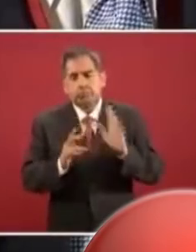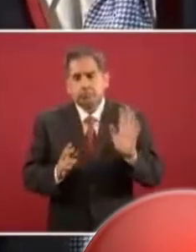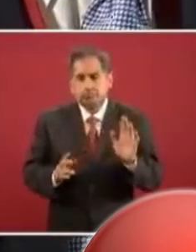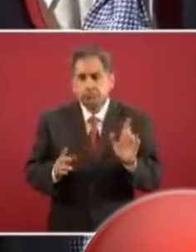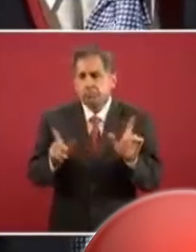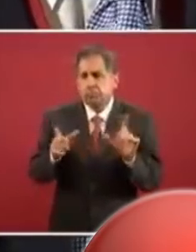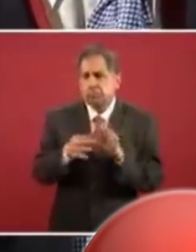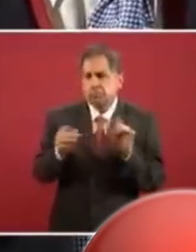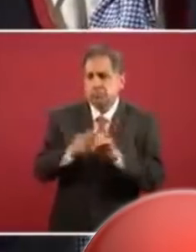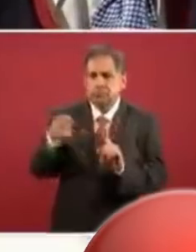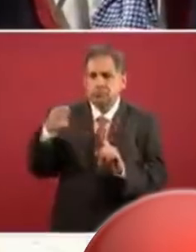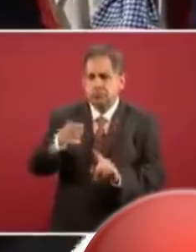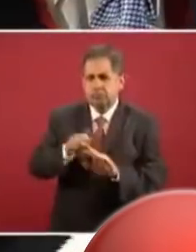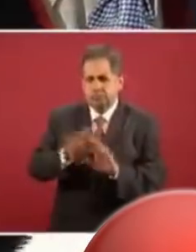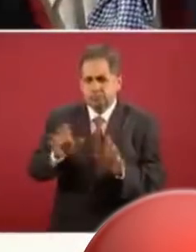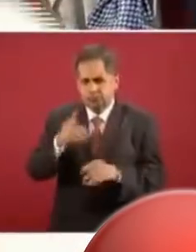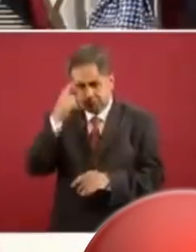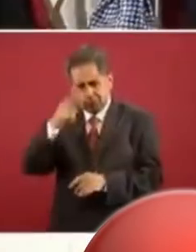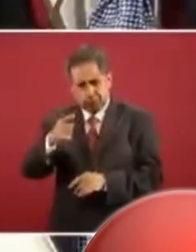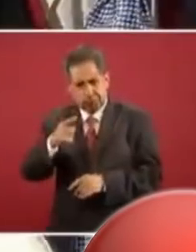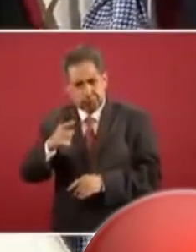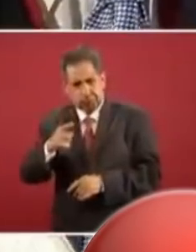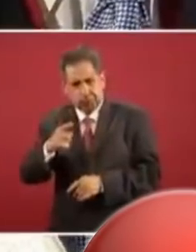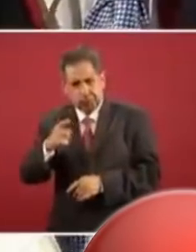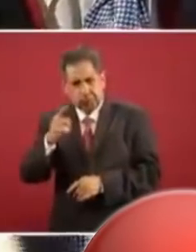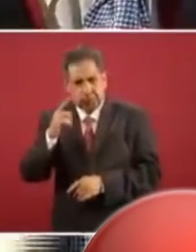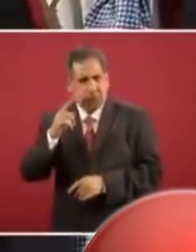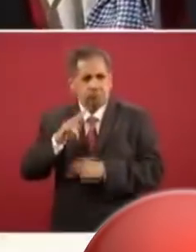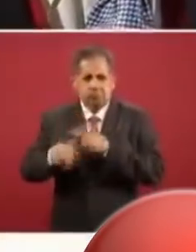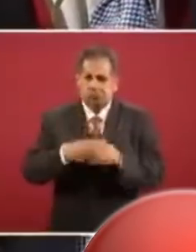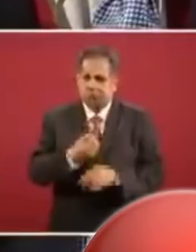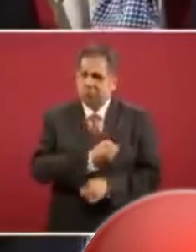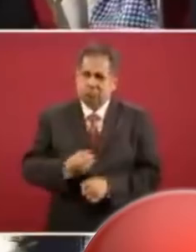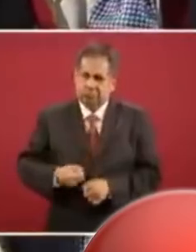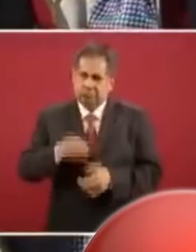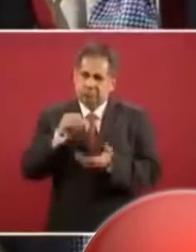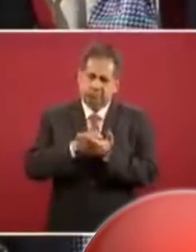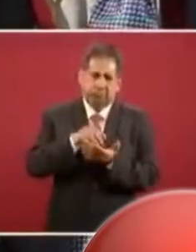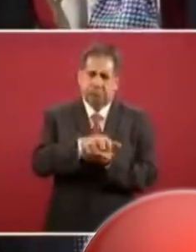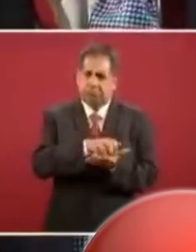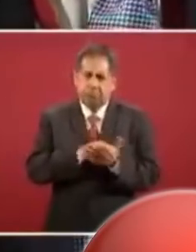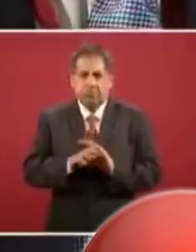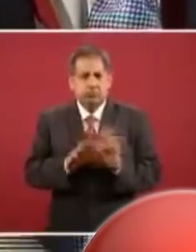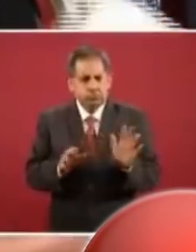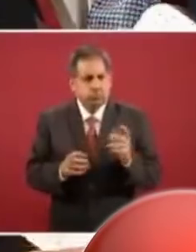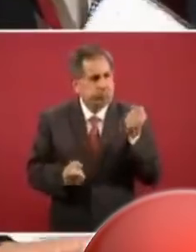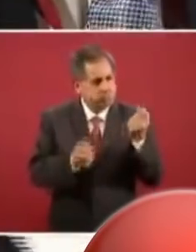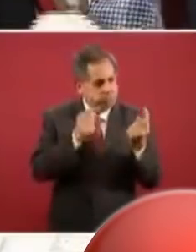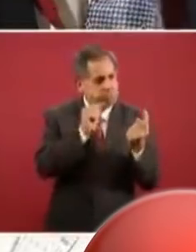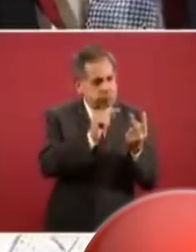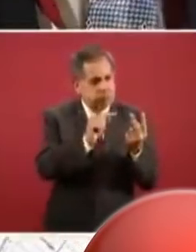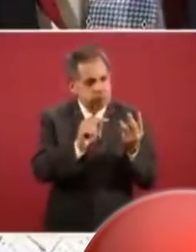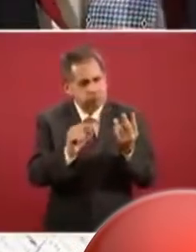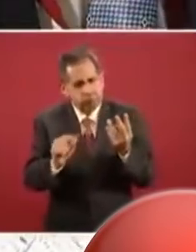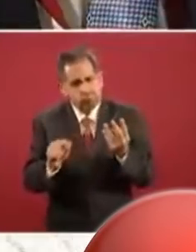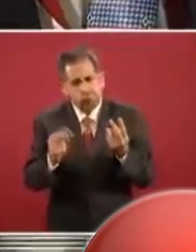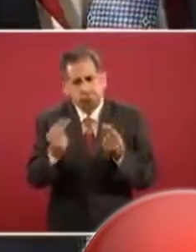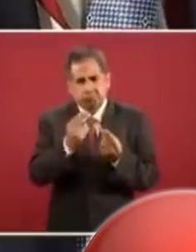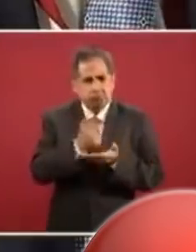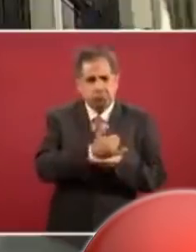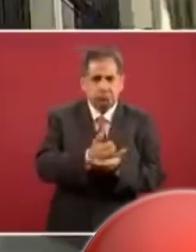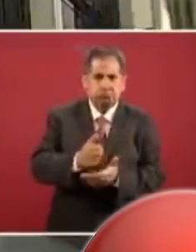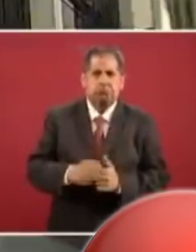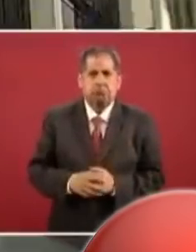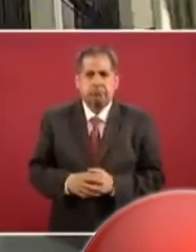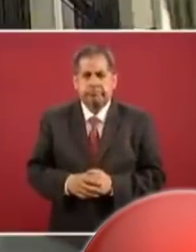la pregunta así muy concreta. No es a rajatabla esto de que amárrate el cinturón. Se pueden observar ciertos Sí, claro temas que sí. para decir aquí Sí, necesitas más porque dinero.